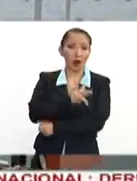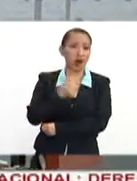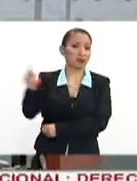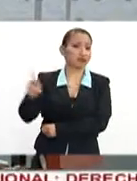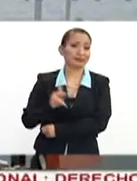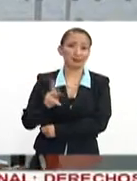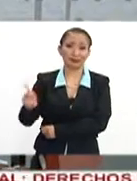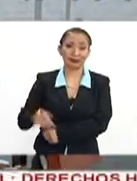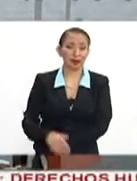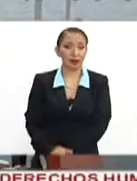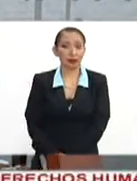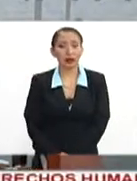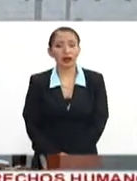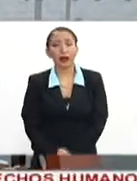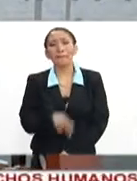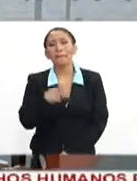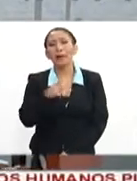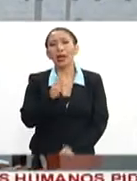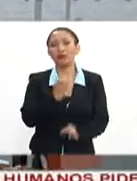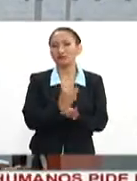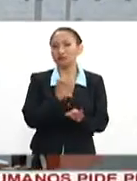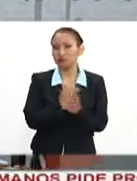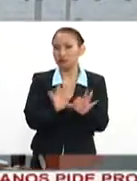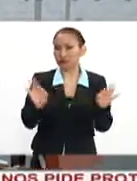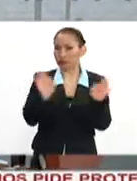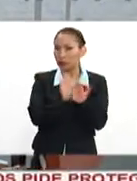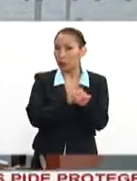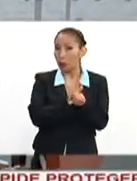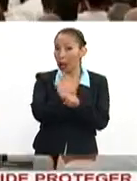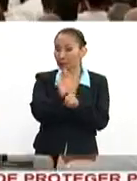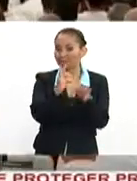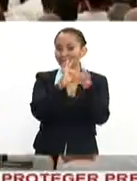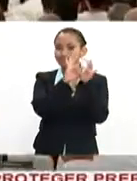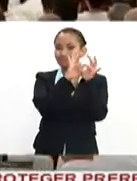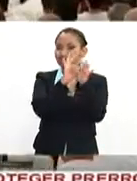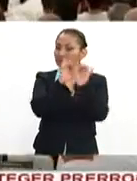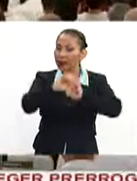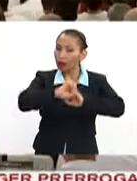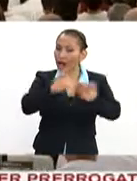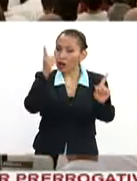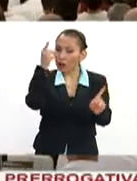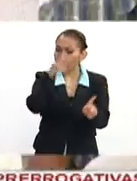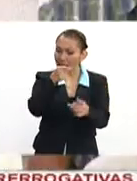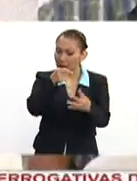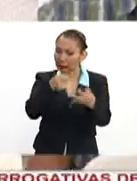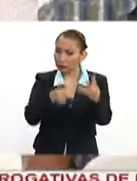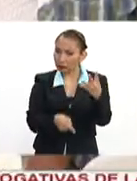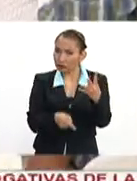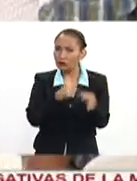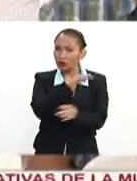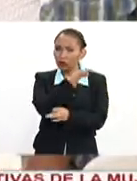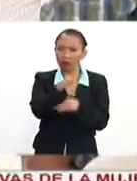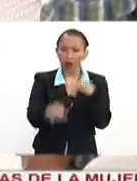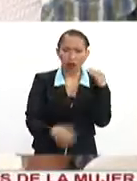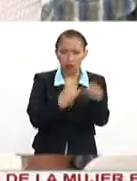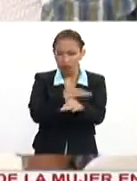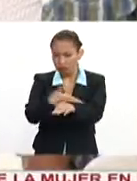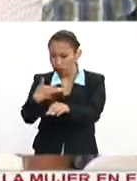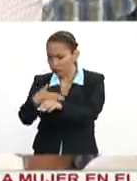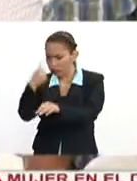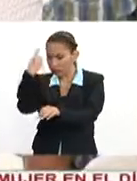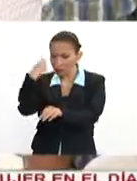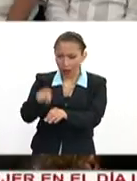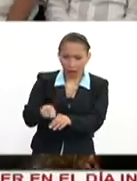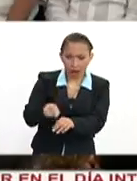tocando pasarla. Pero aquí lo importante es mantener la unidad, claridad de objetivos y todos resueltos a